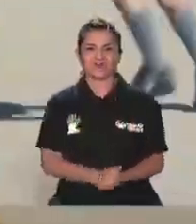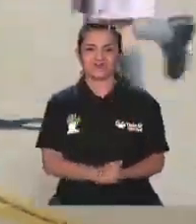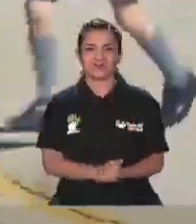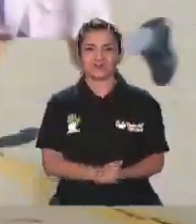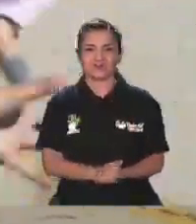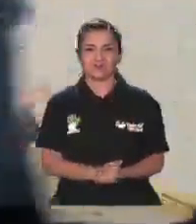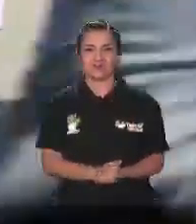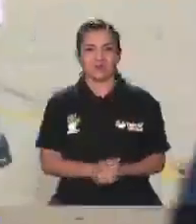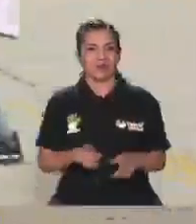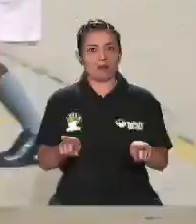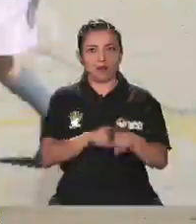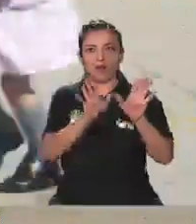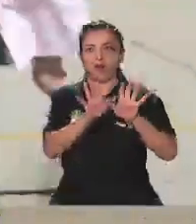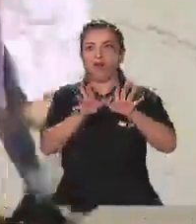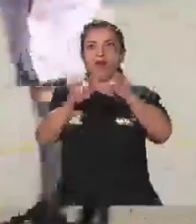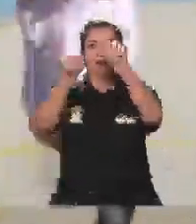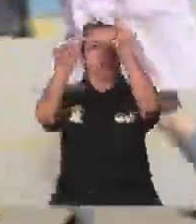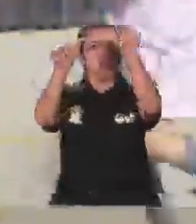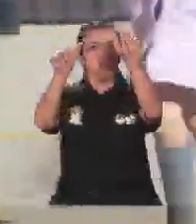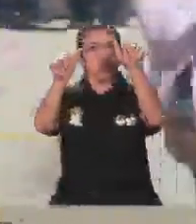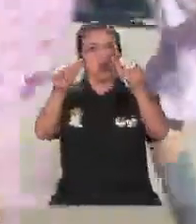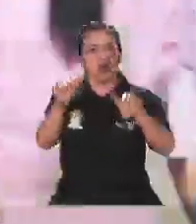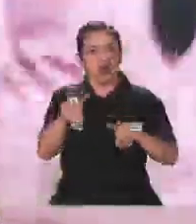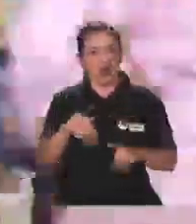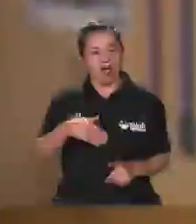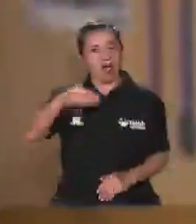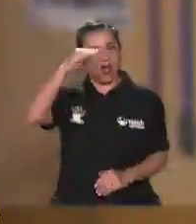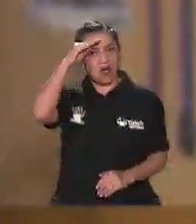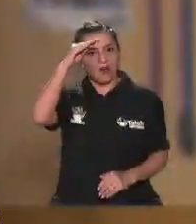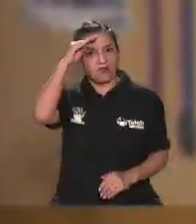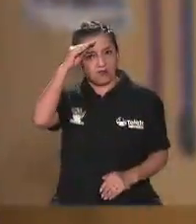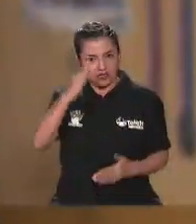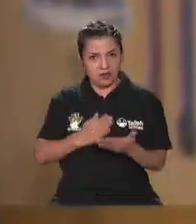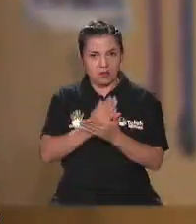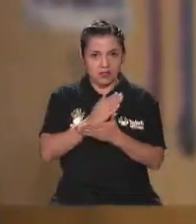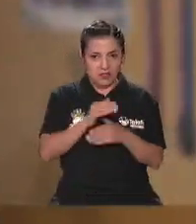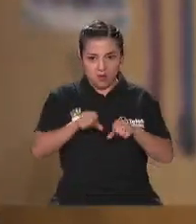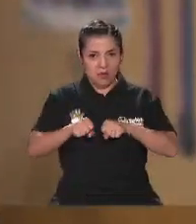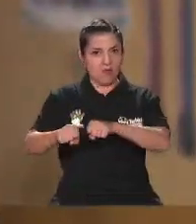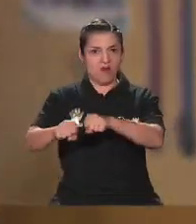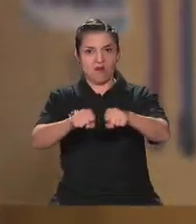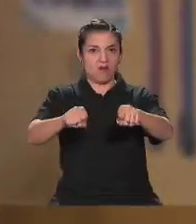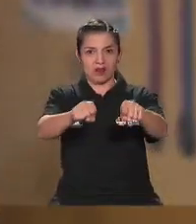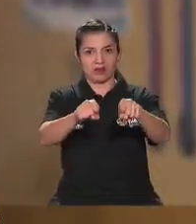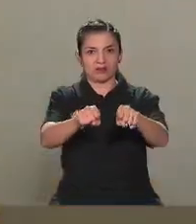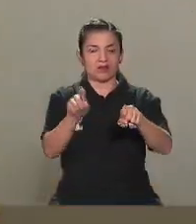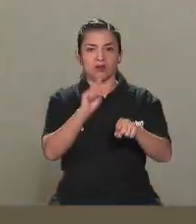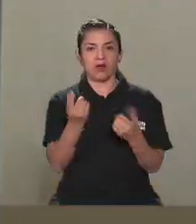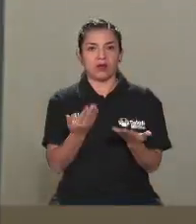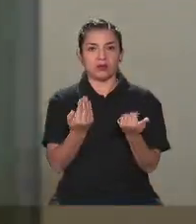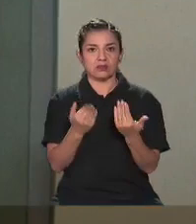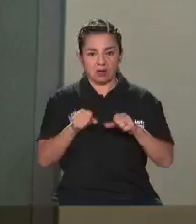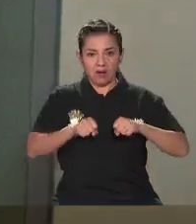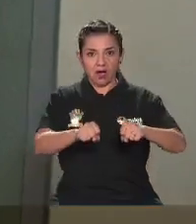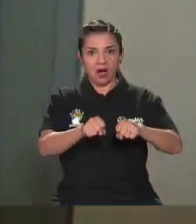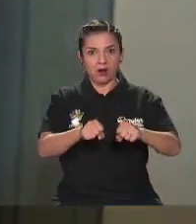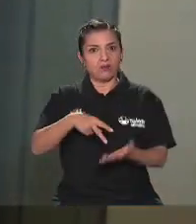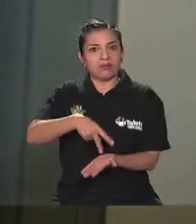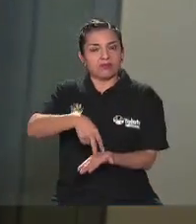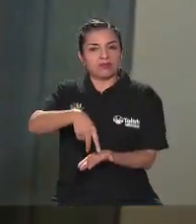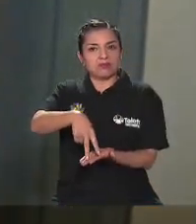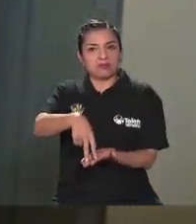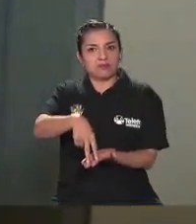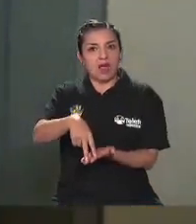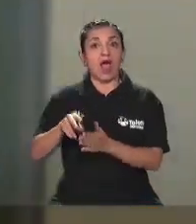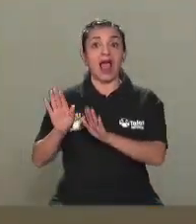Vuela. Empezó a ganar un poco de confianza y movilizarse de repente sin necesidad del carro. Apoyaba